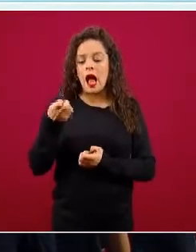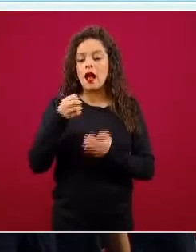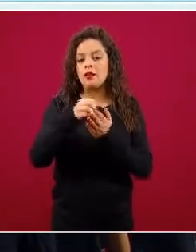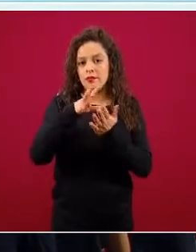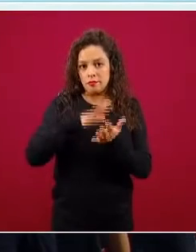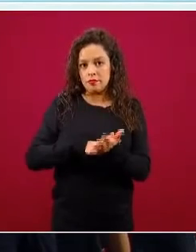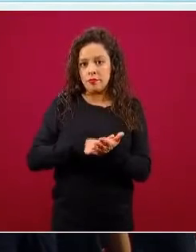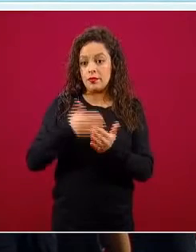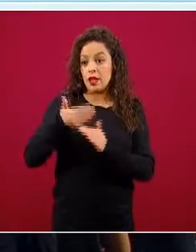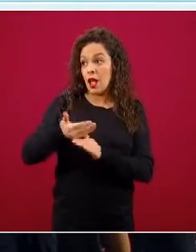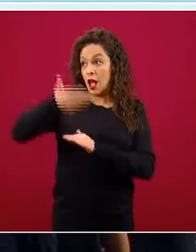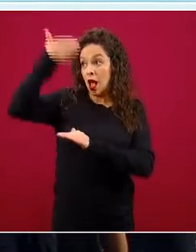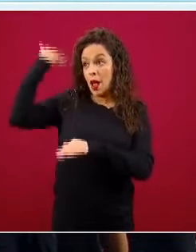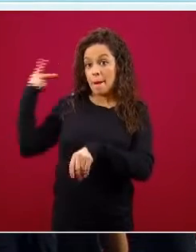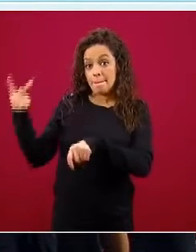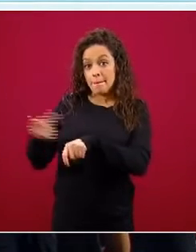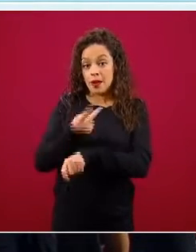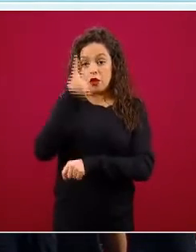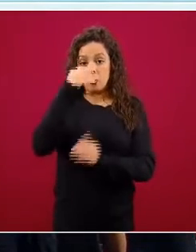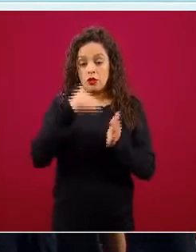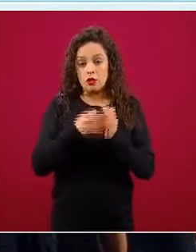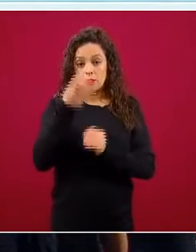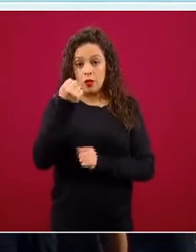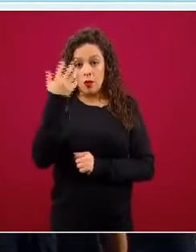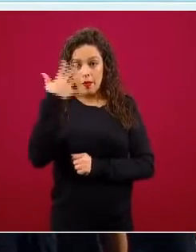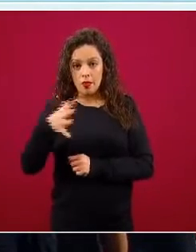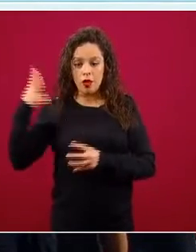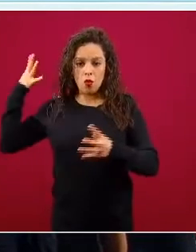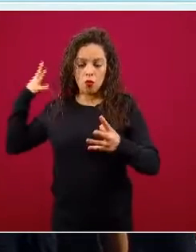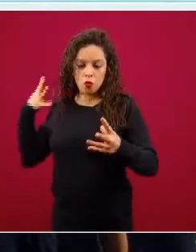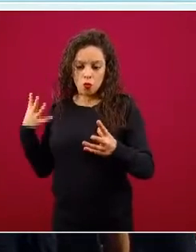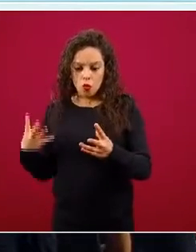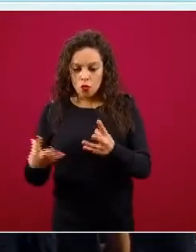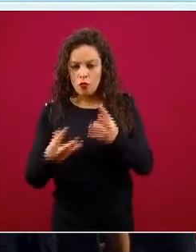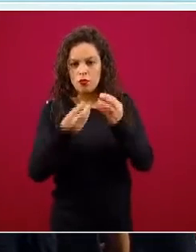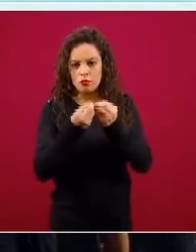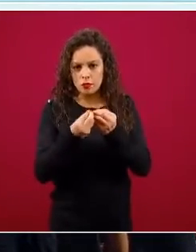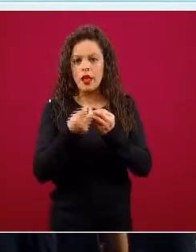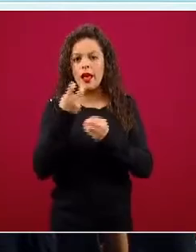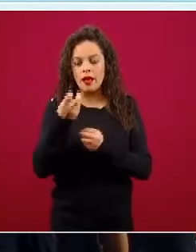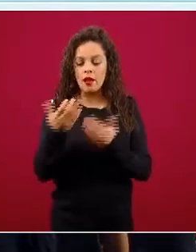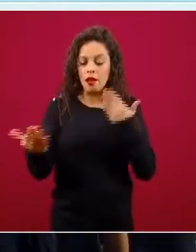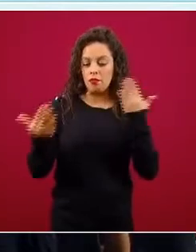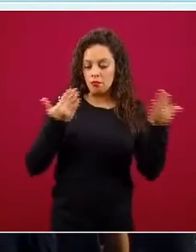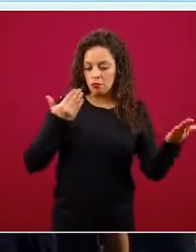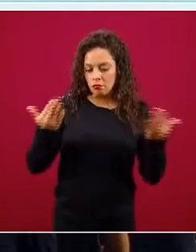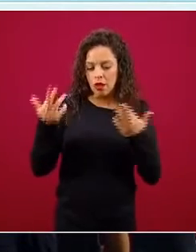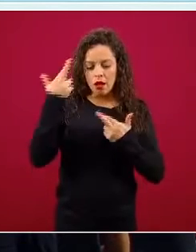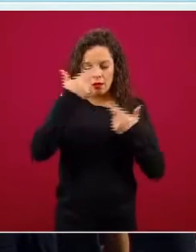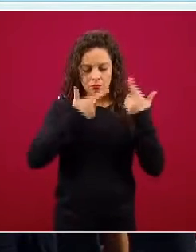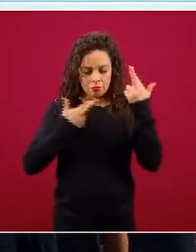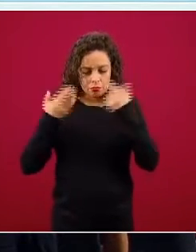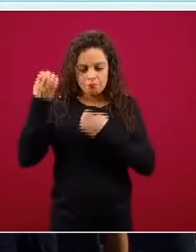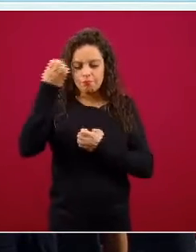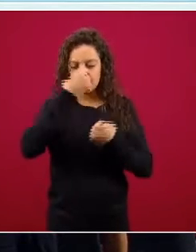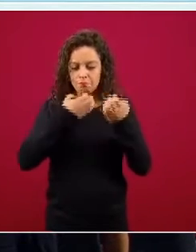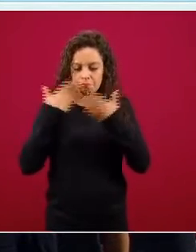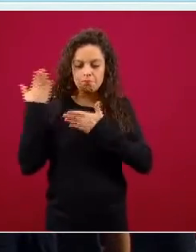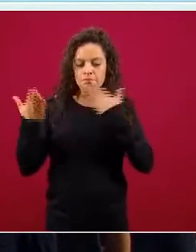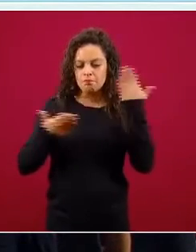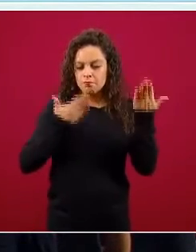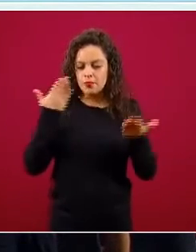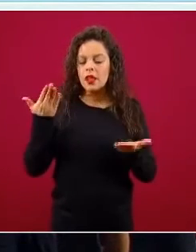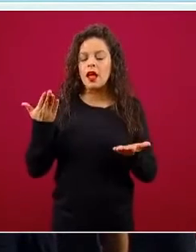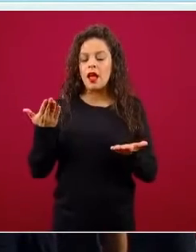en el pasado, en 2009-10, y se analizó y se comparó, como lo acabo de hacer con las gráficas de barras, lo que había